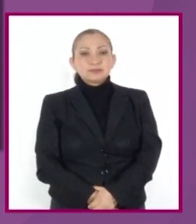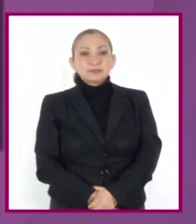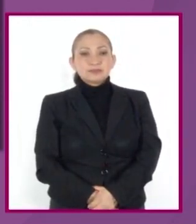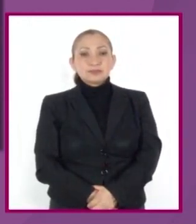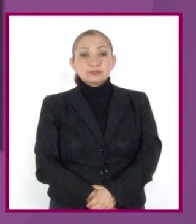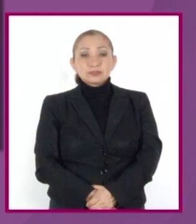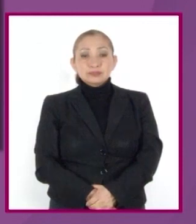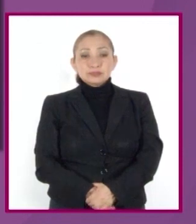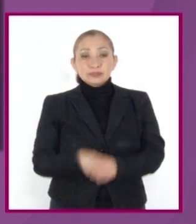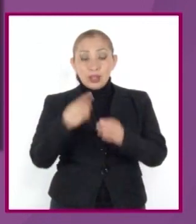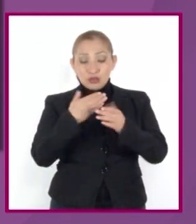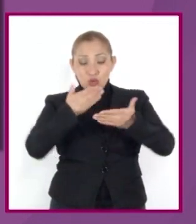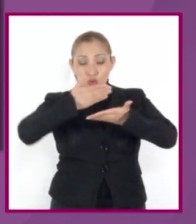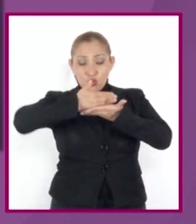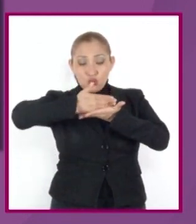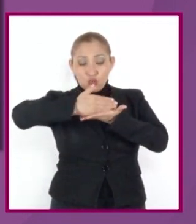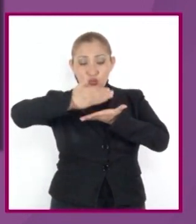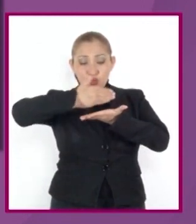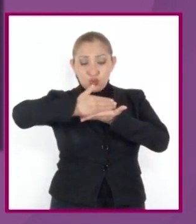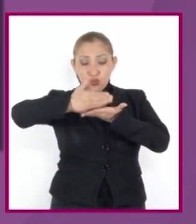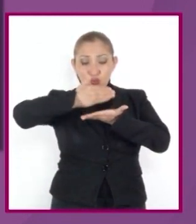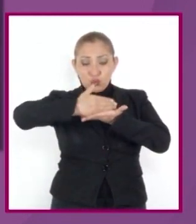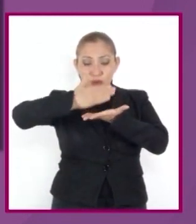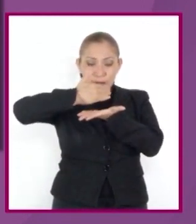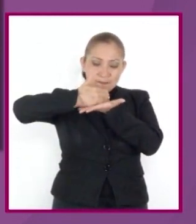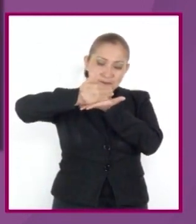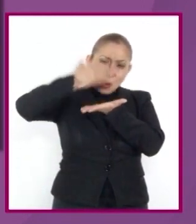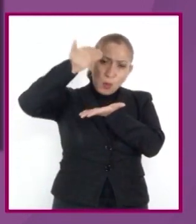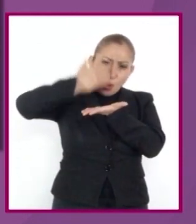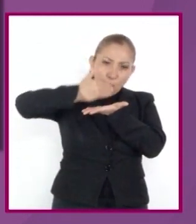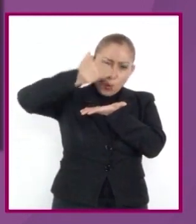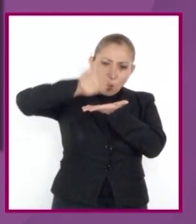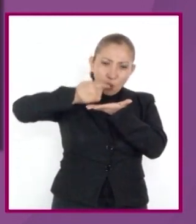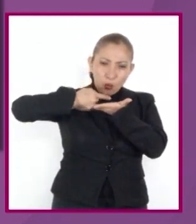Luego la cuchilla dosificadora lo nivela a la altura precisa.